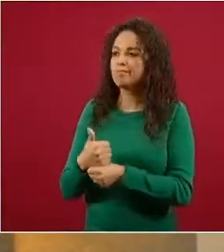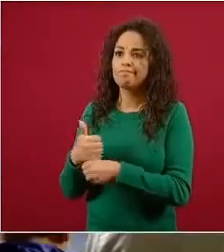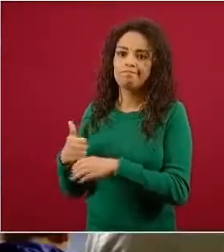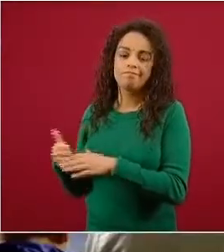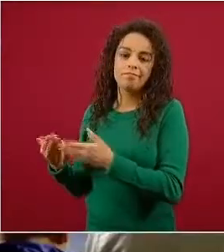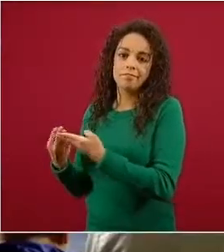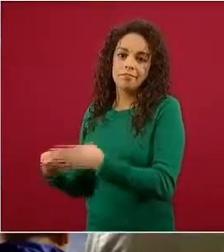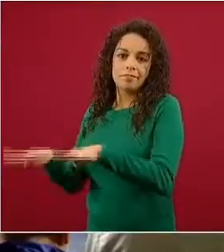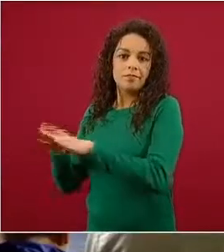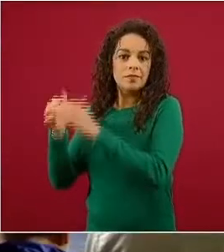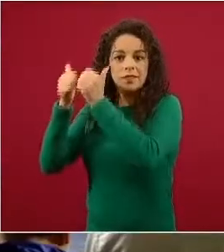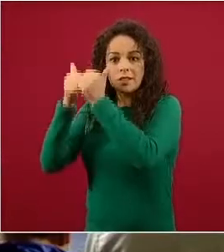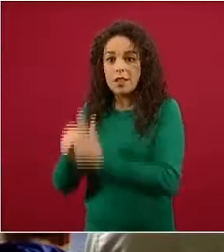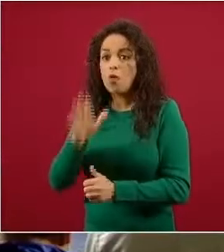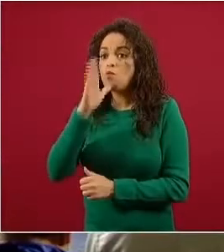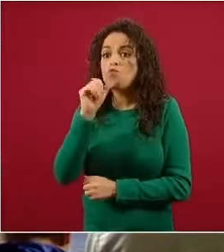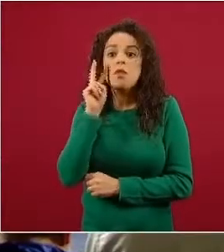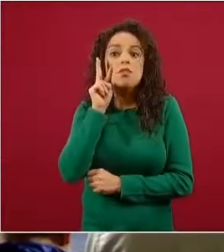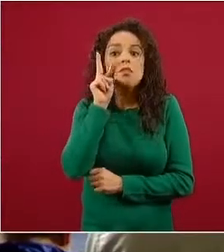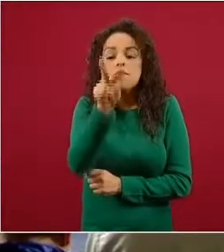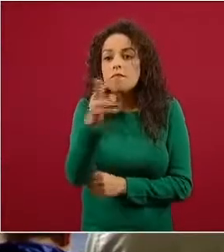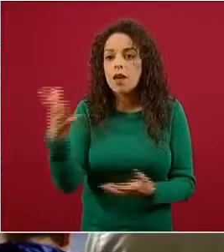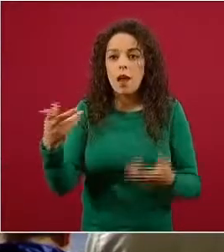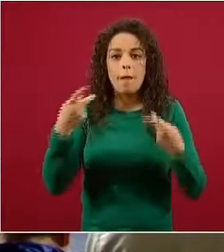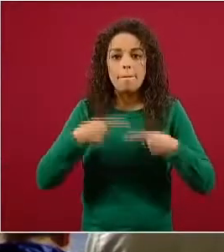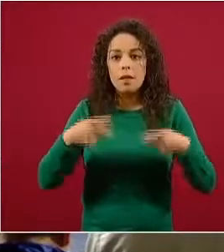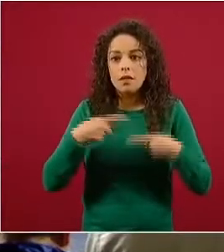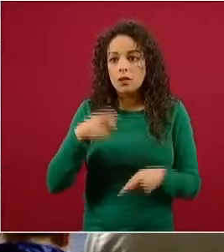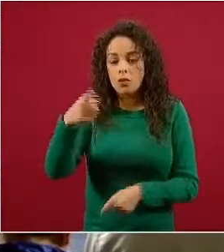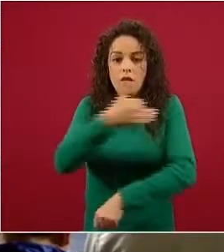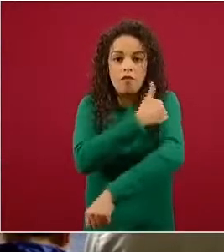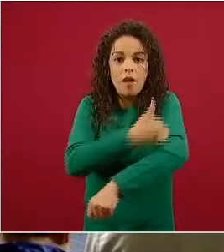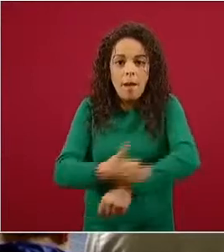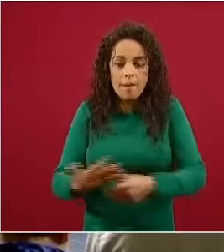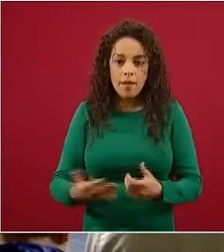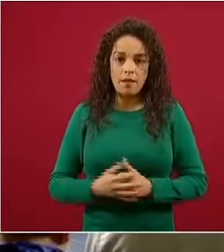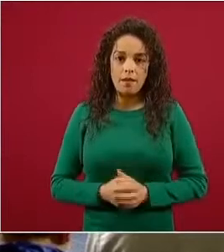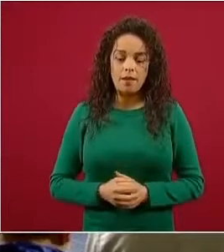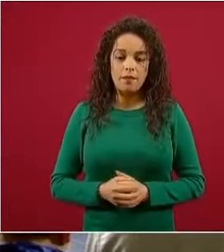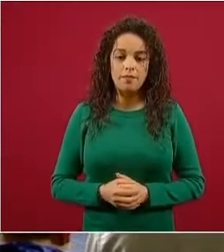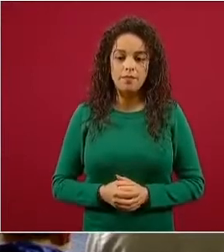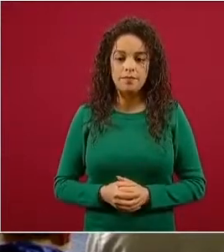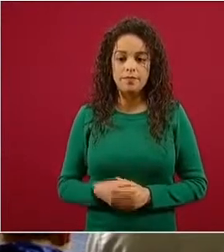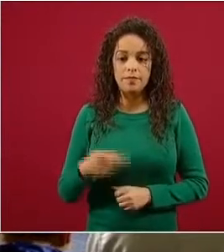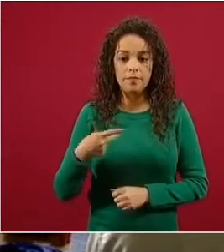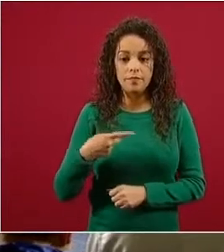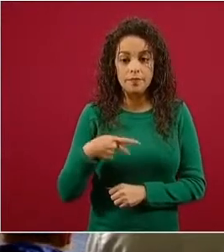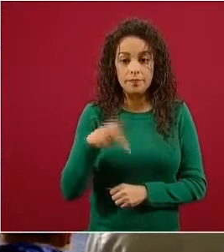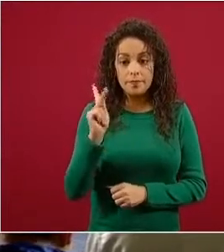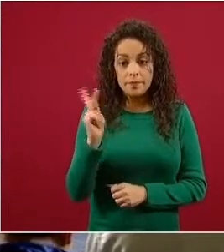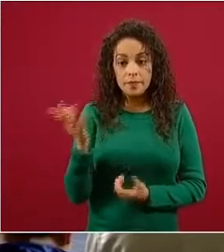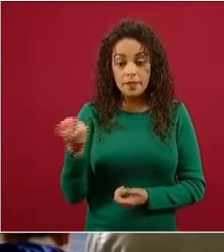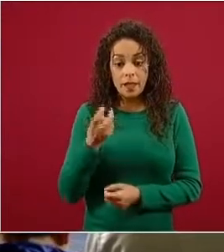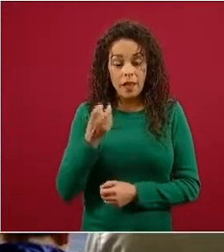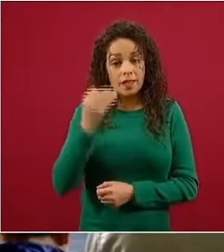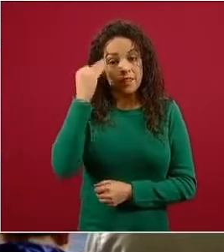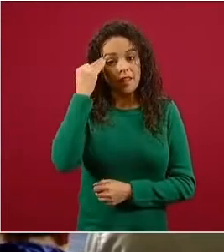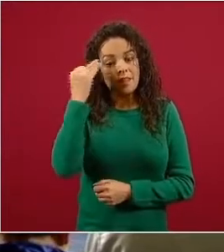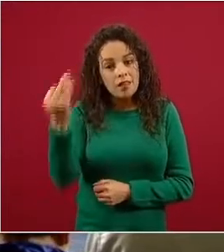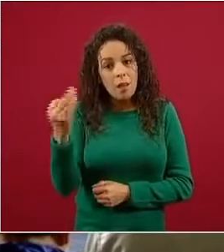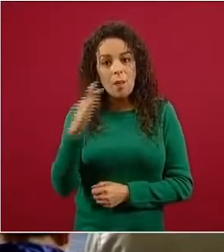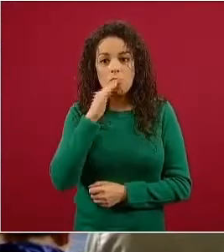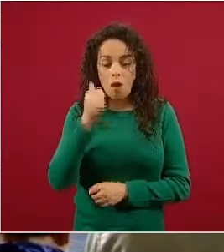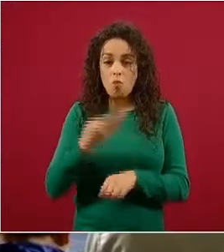¿Qué pasa en la pandemia? Bueno, creo que así como decía que algunas situaciones especiales pueden afectar, pues realmente